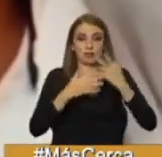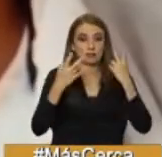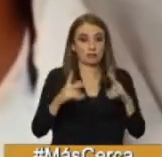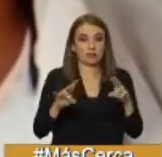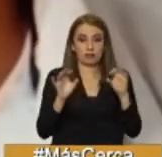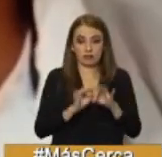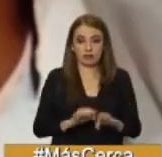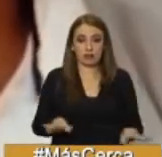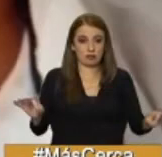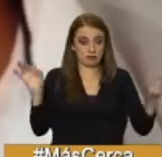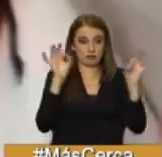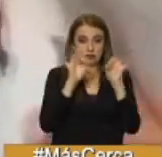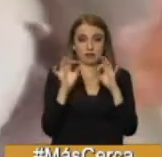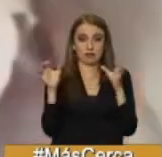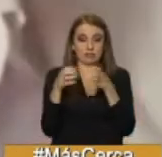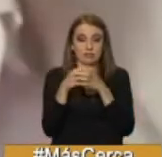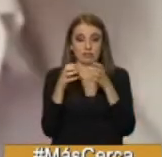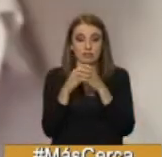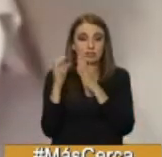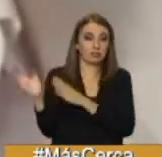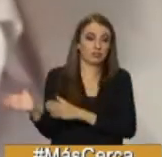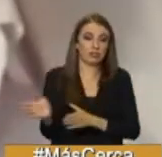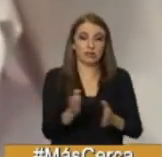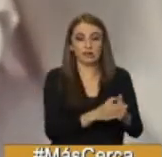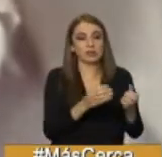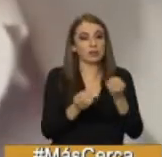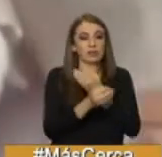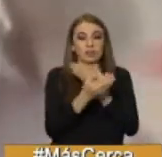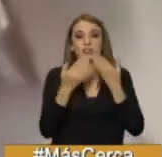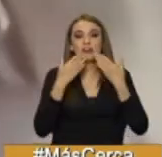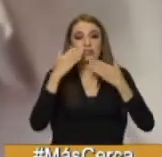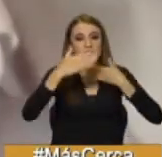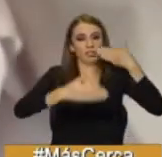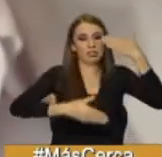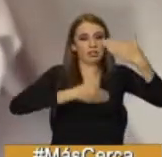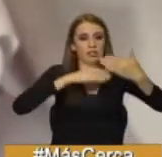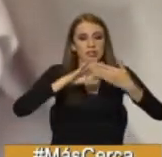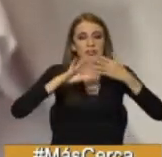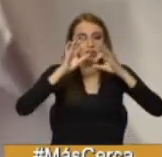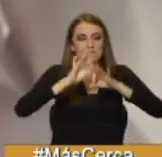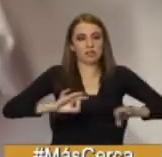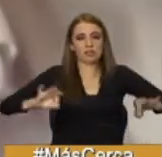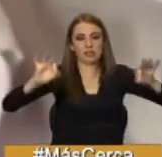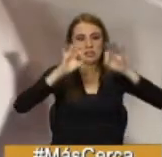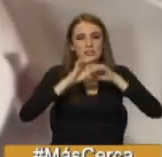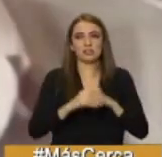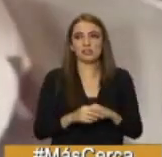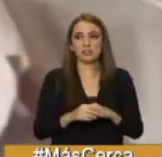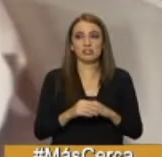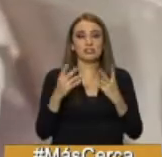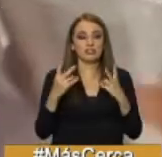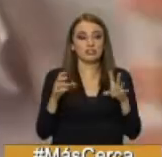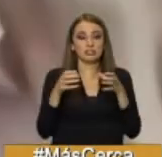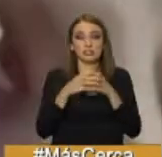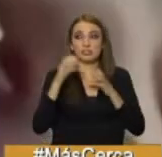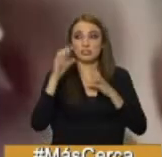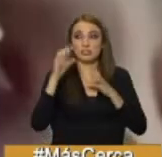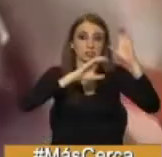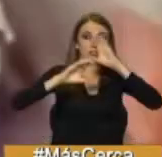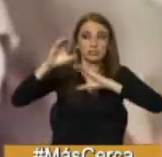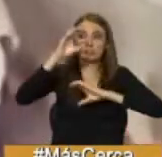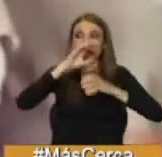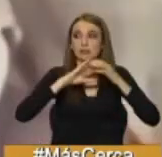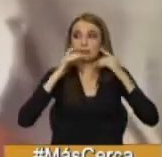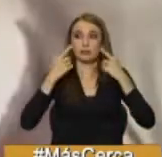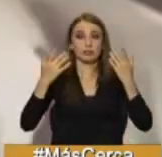de que no sean tiempos muy largos, tiempos de 15, 20 minutos, para que sea placentero para el niño. Y siempre buscar actividades que al